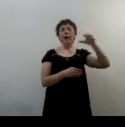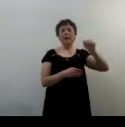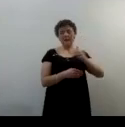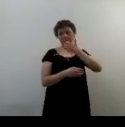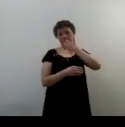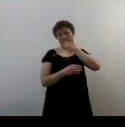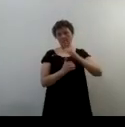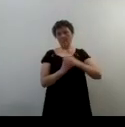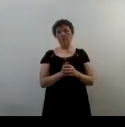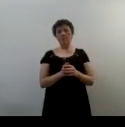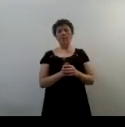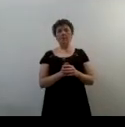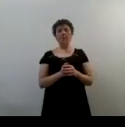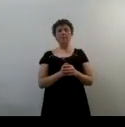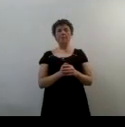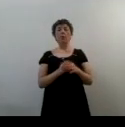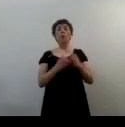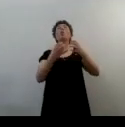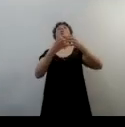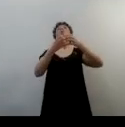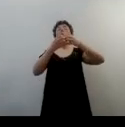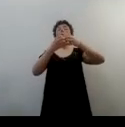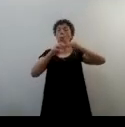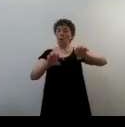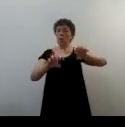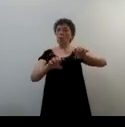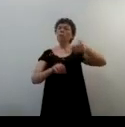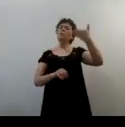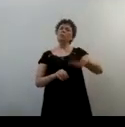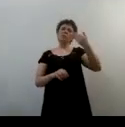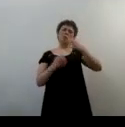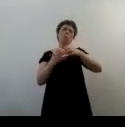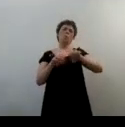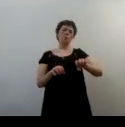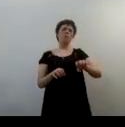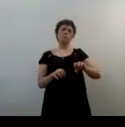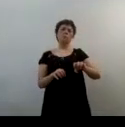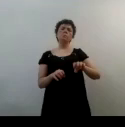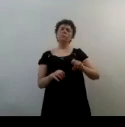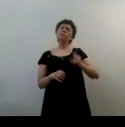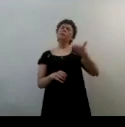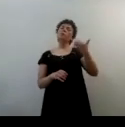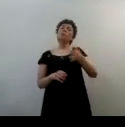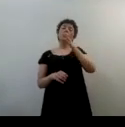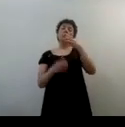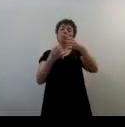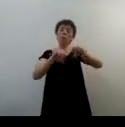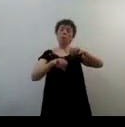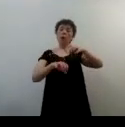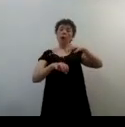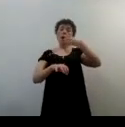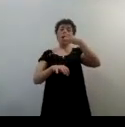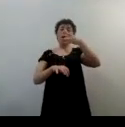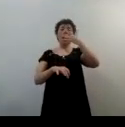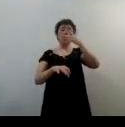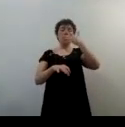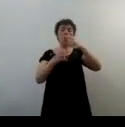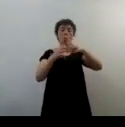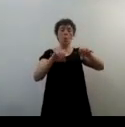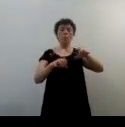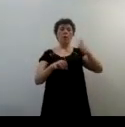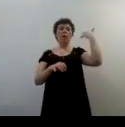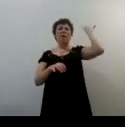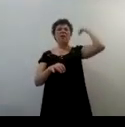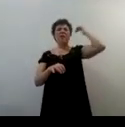Eh, Huevo, muy importante el huevo. Muy importante el huevo porque en la yema, que aunque históricamente se le ha tenido mucho miedo por